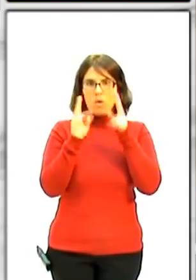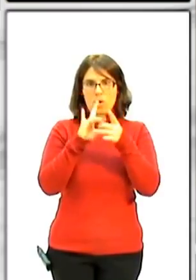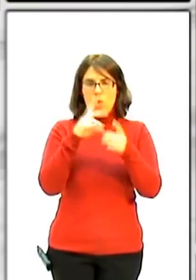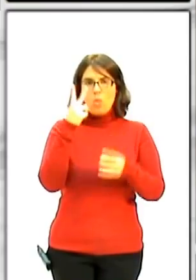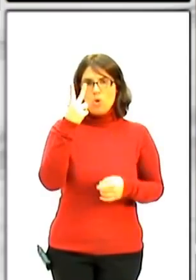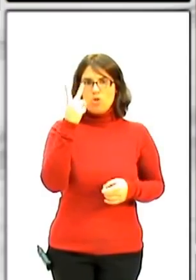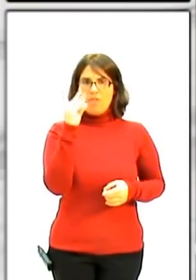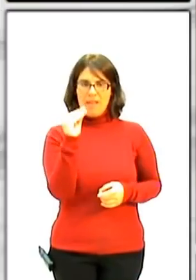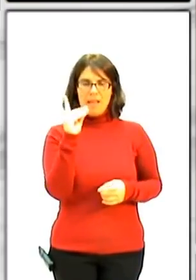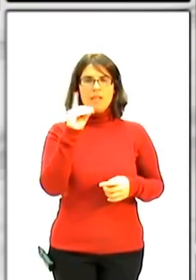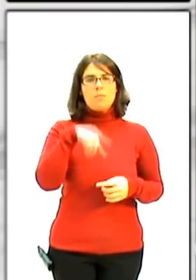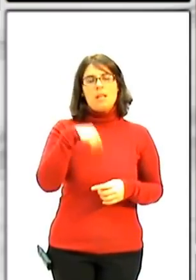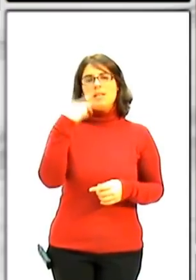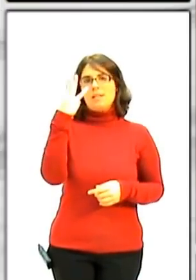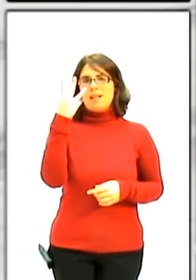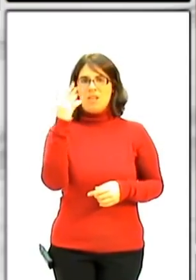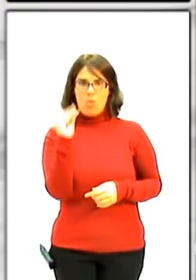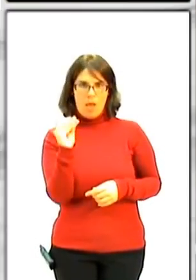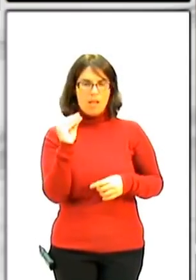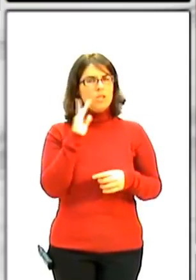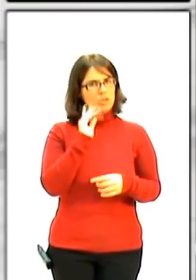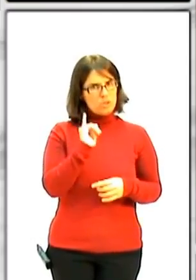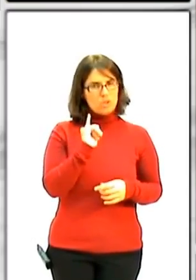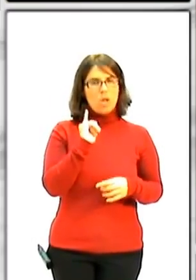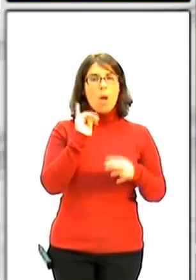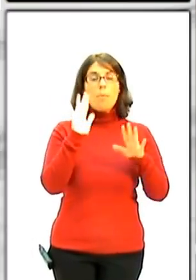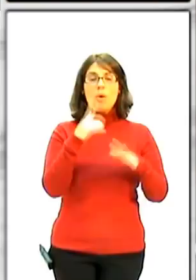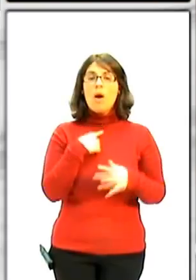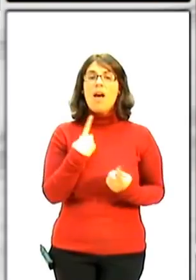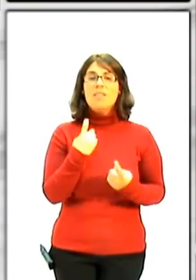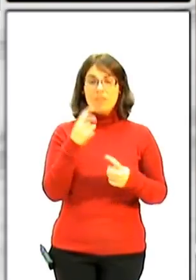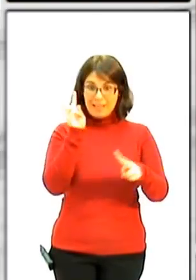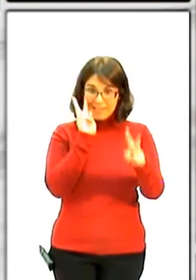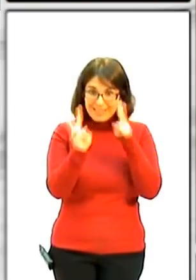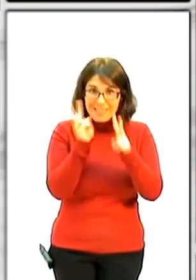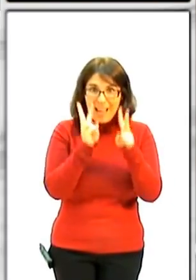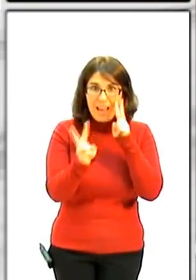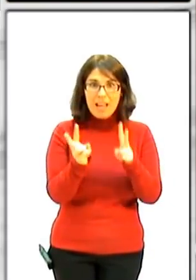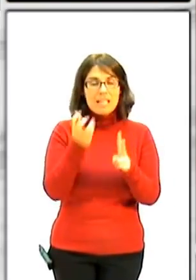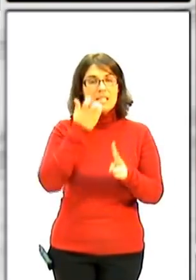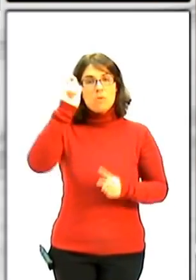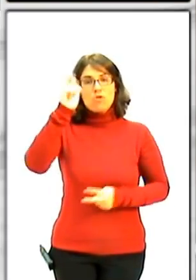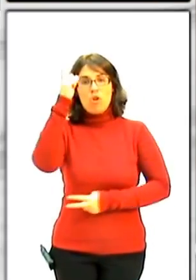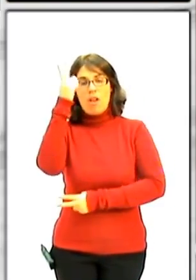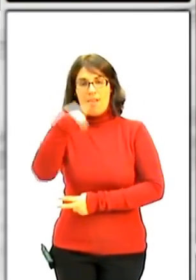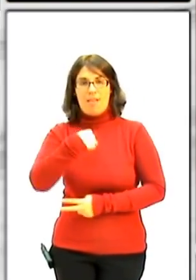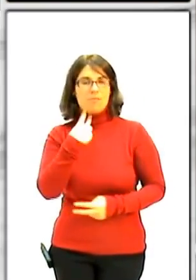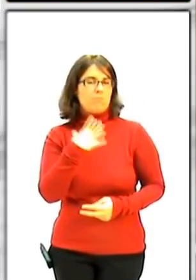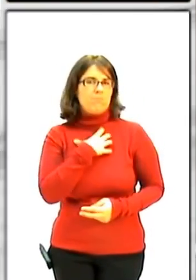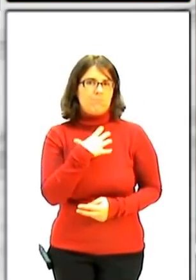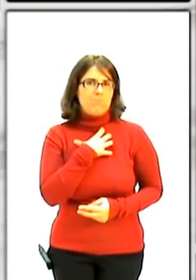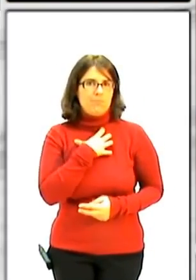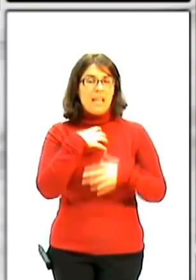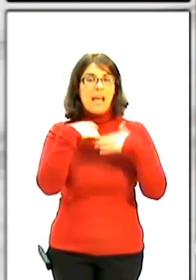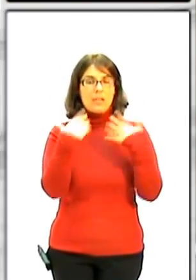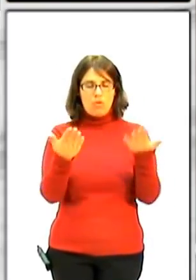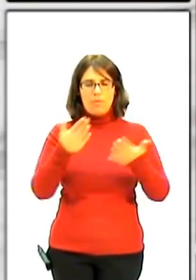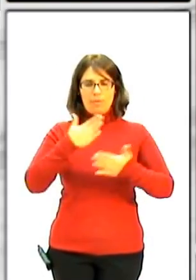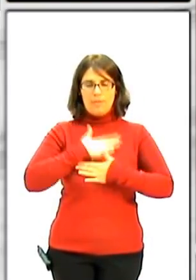pero sigo insistiendo, es necesaria la capacidad visual. Entonces, ¿Qué puede hacer la